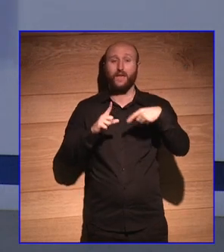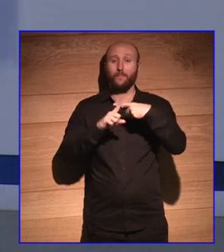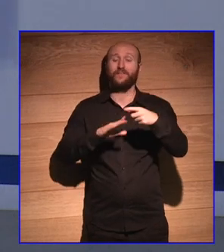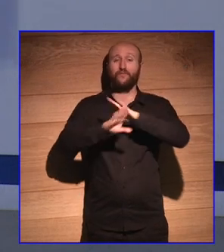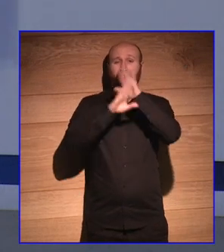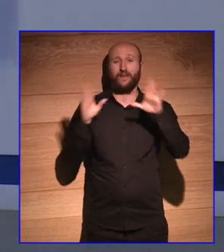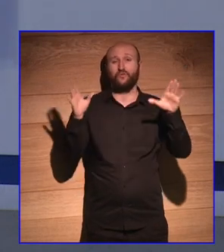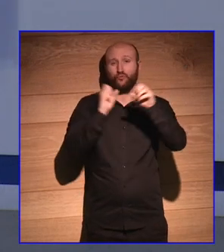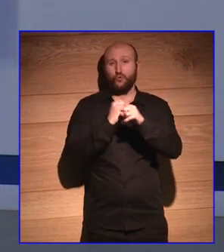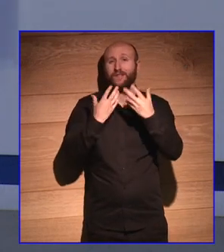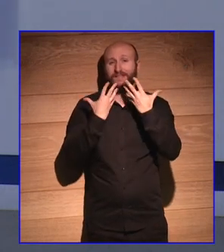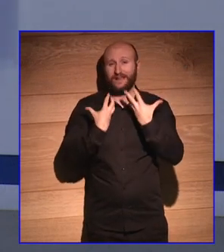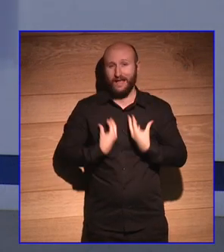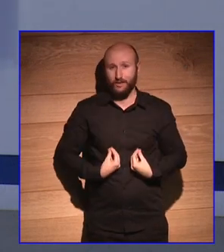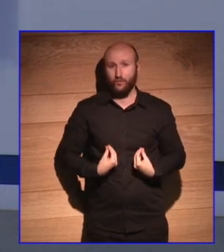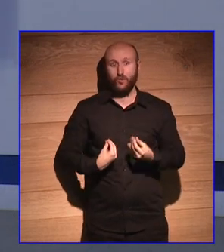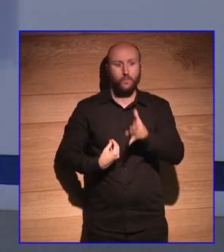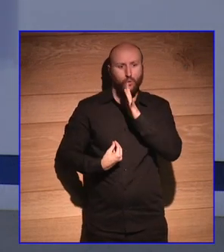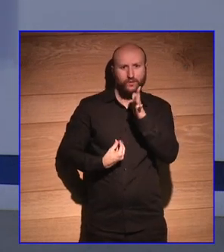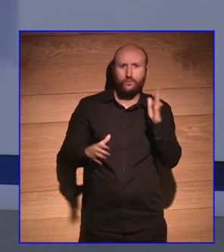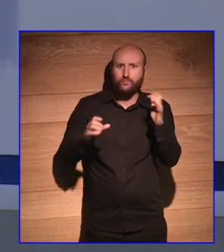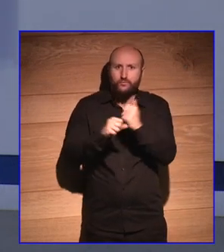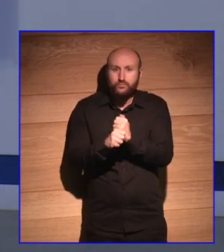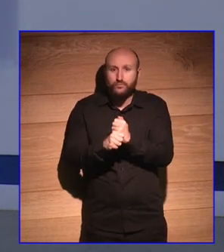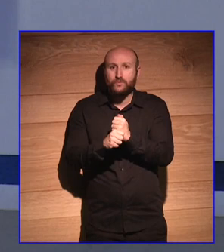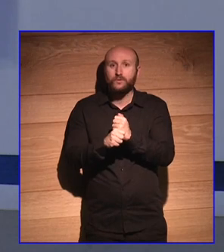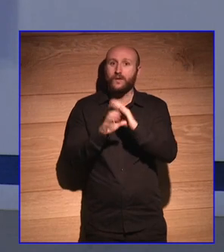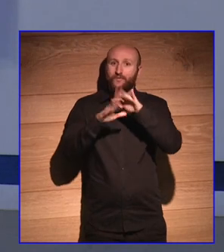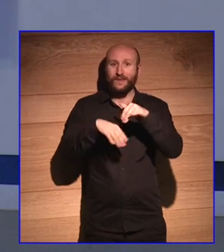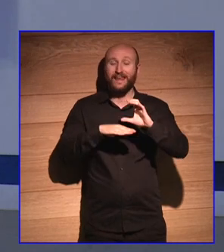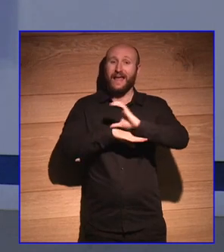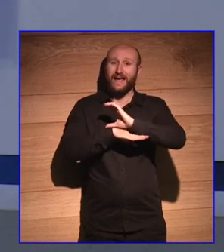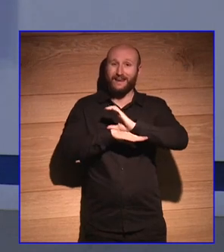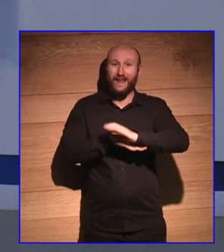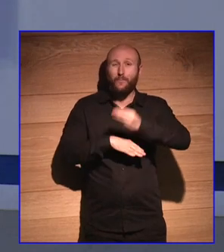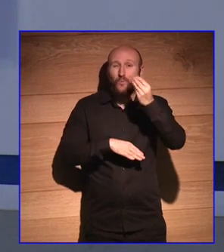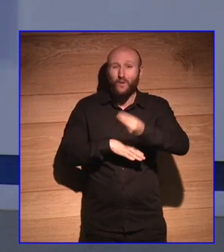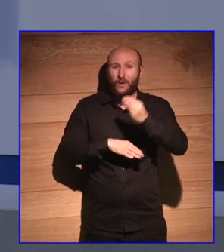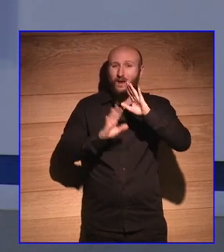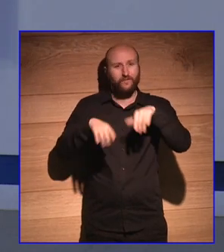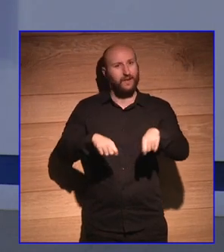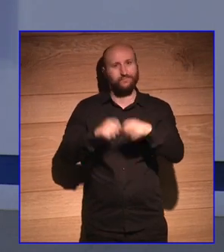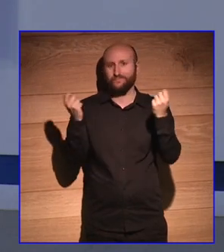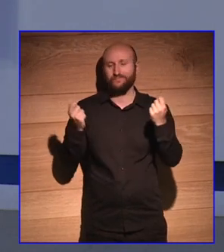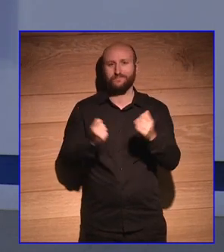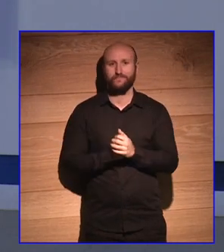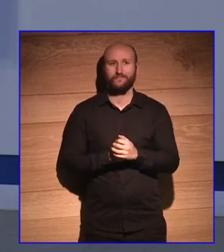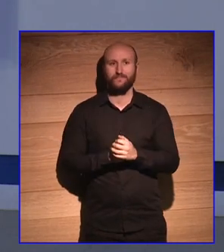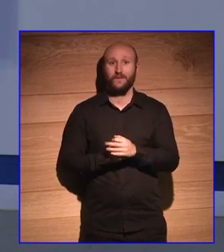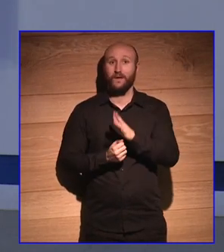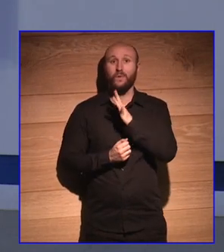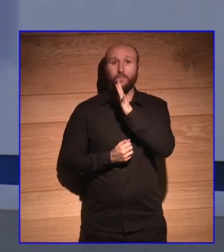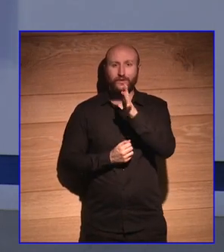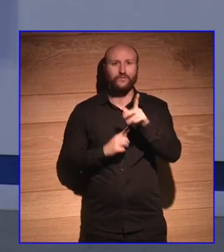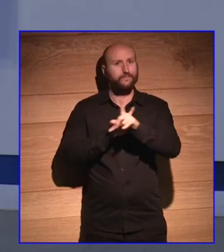trágico con motivos nada claros que supuso el truncamiento de una carrera prometedora como compositora por todo ello cabe